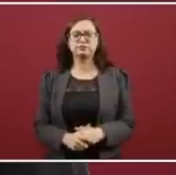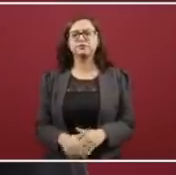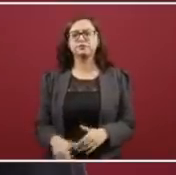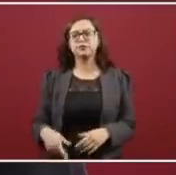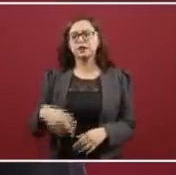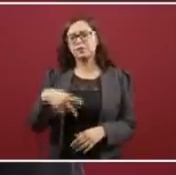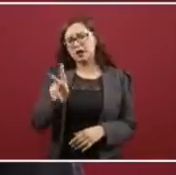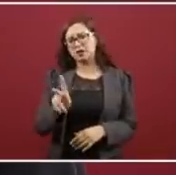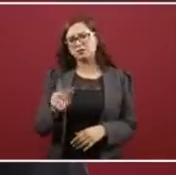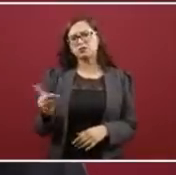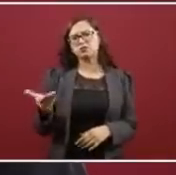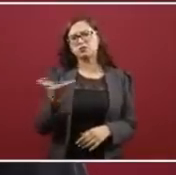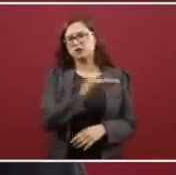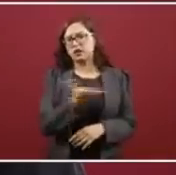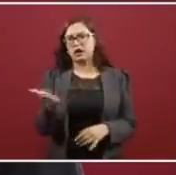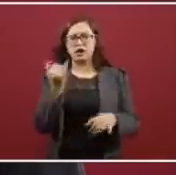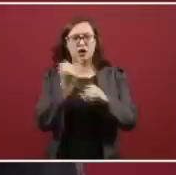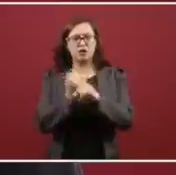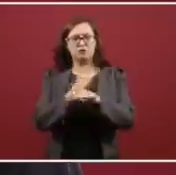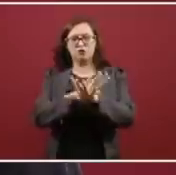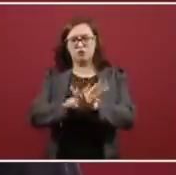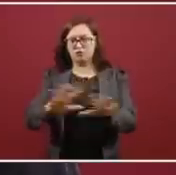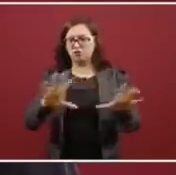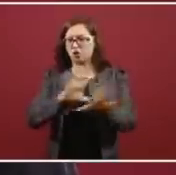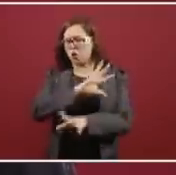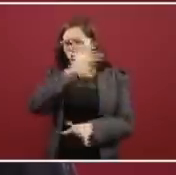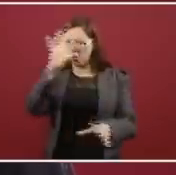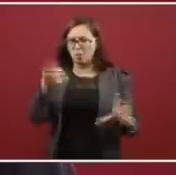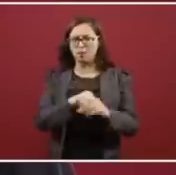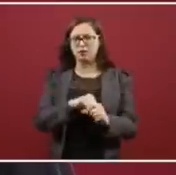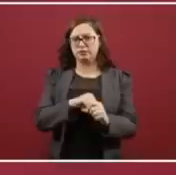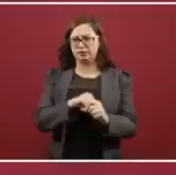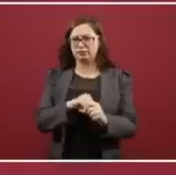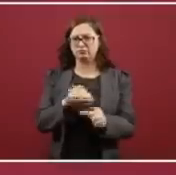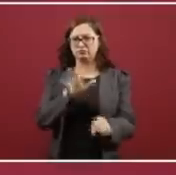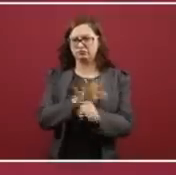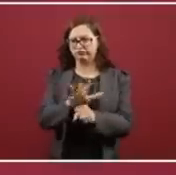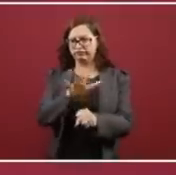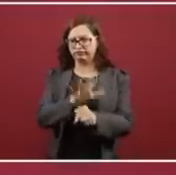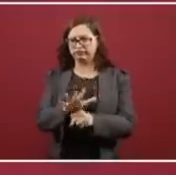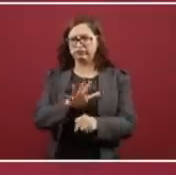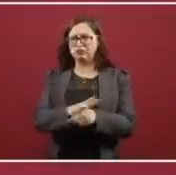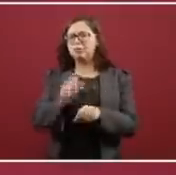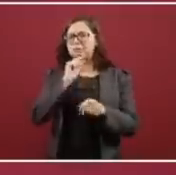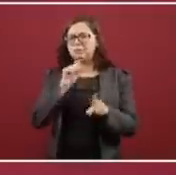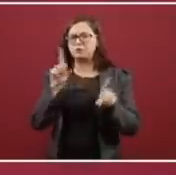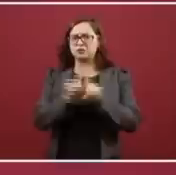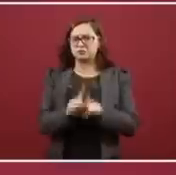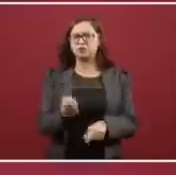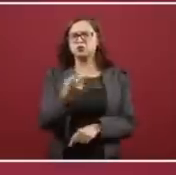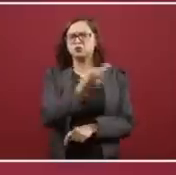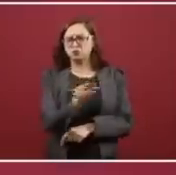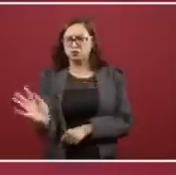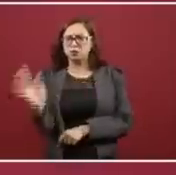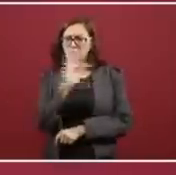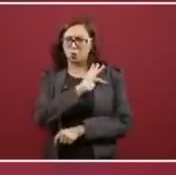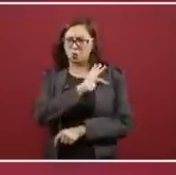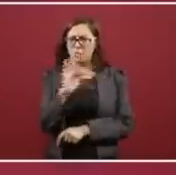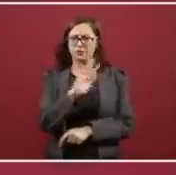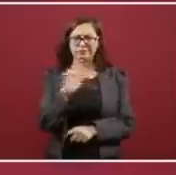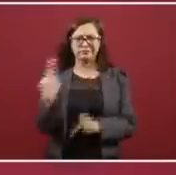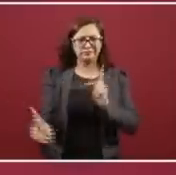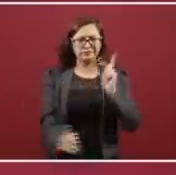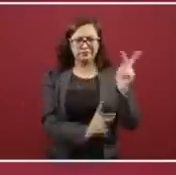toda la información y no solo tenerla sino preguntar sobre lo que consideren que se